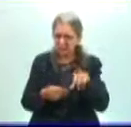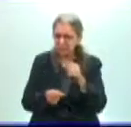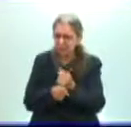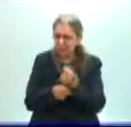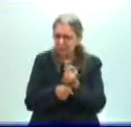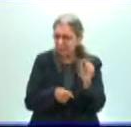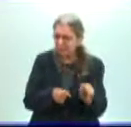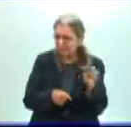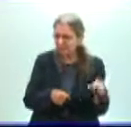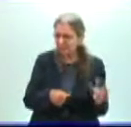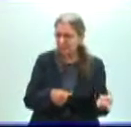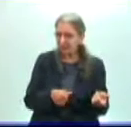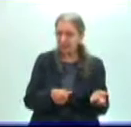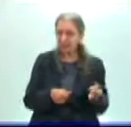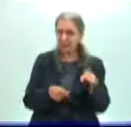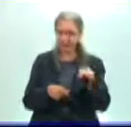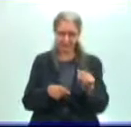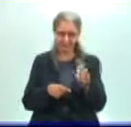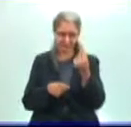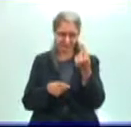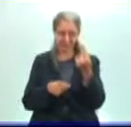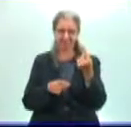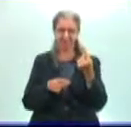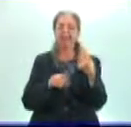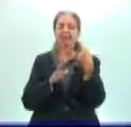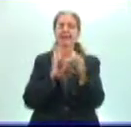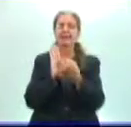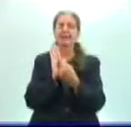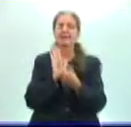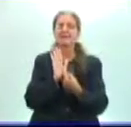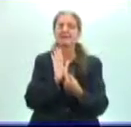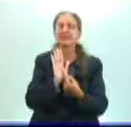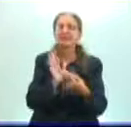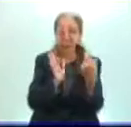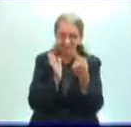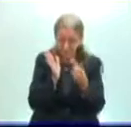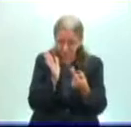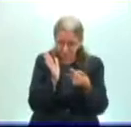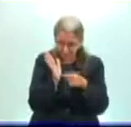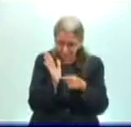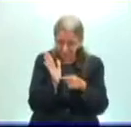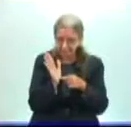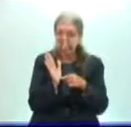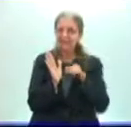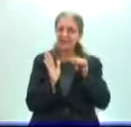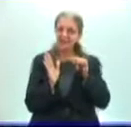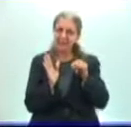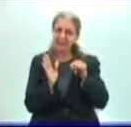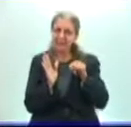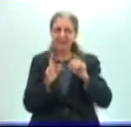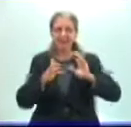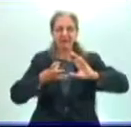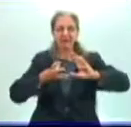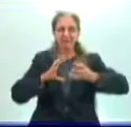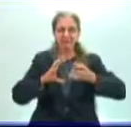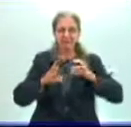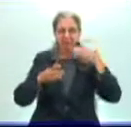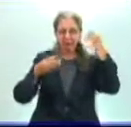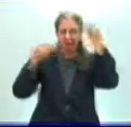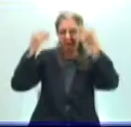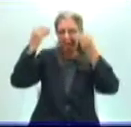trabajadores. Vamos a representar esta situación en una figura de